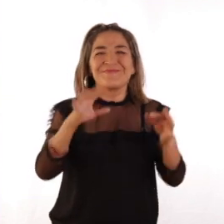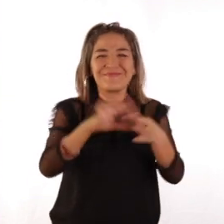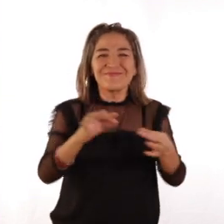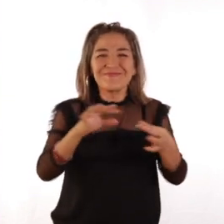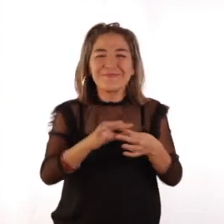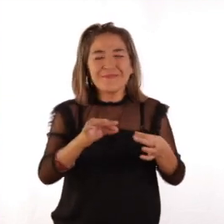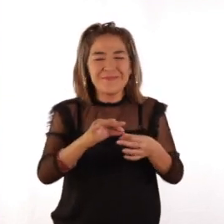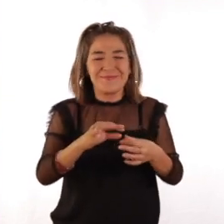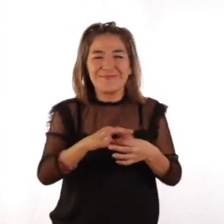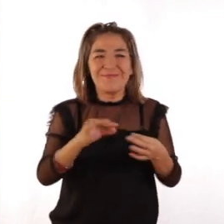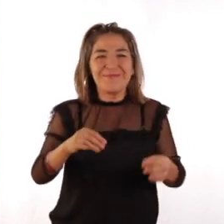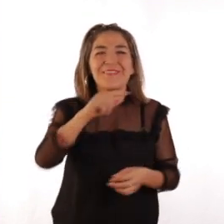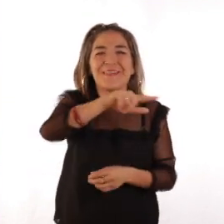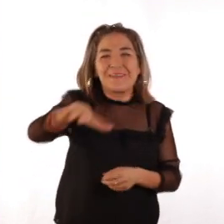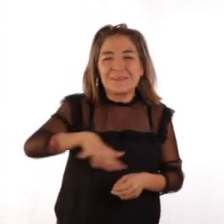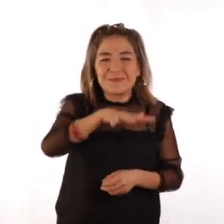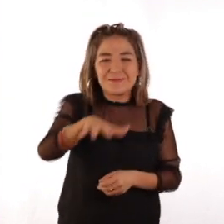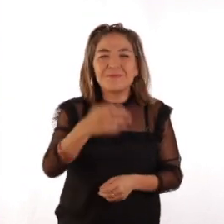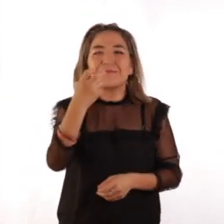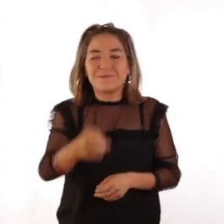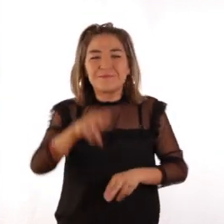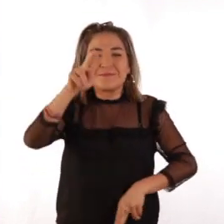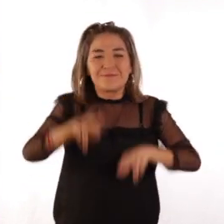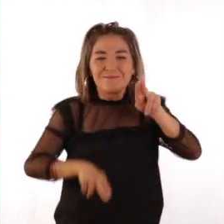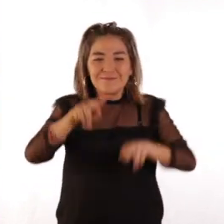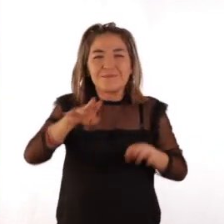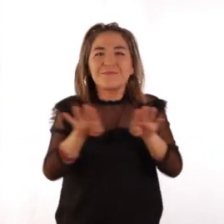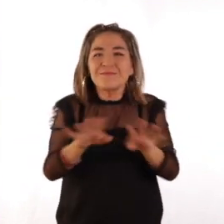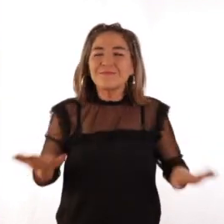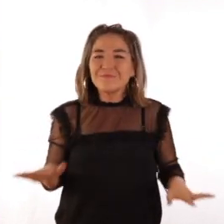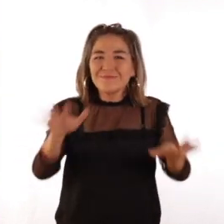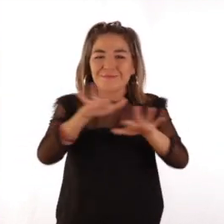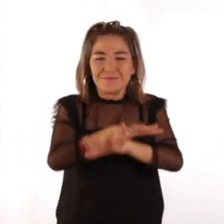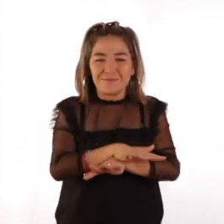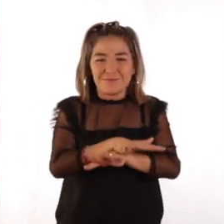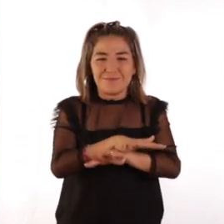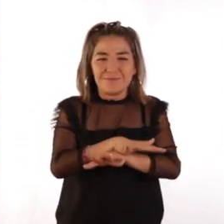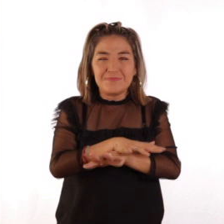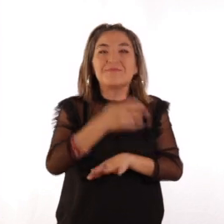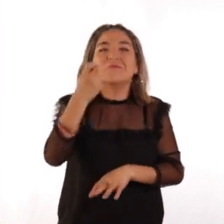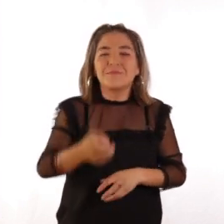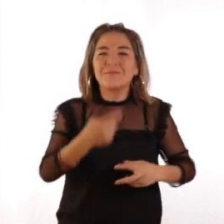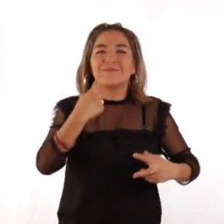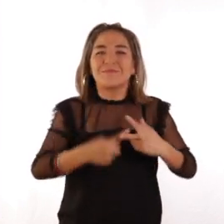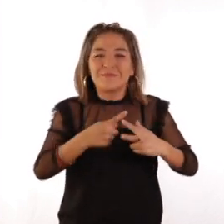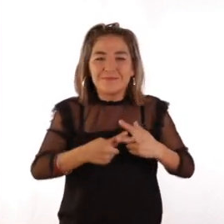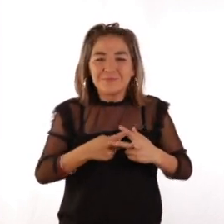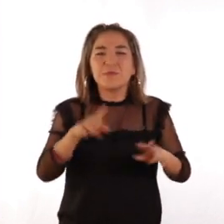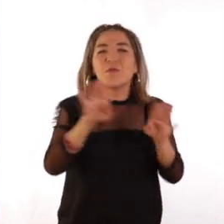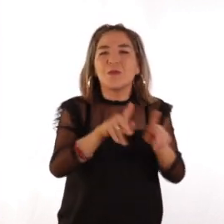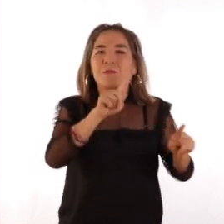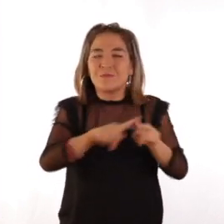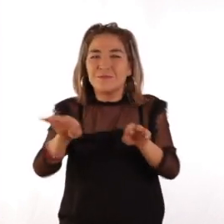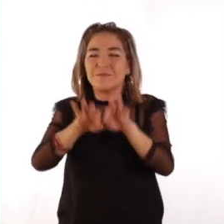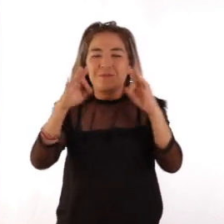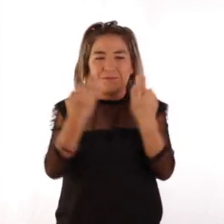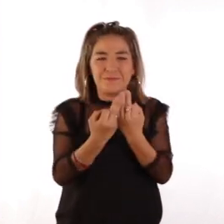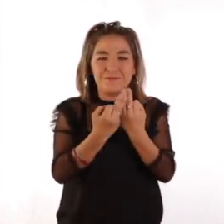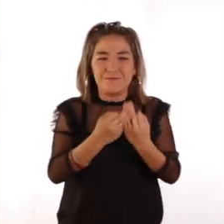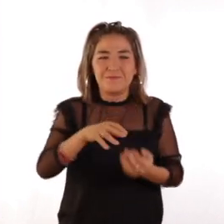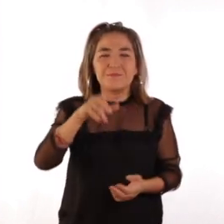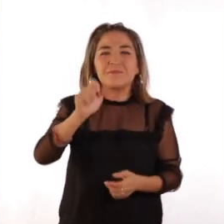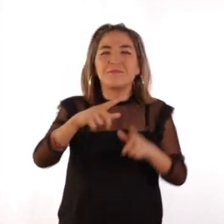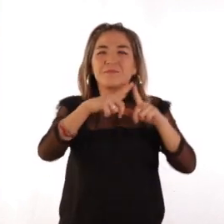México le hubieran quitado todavía más territorio. De ese nivel de trascendencia son las matemáticas y los elementos de